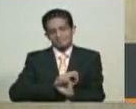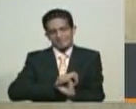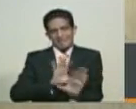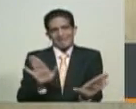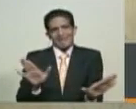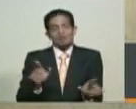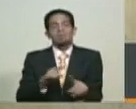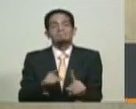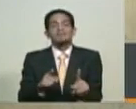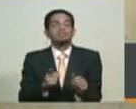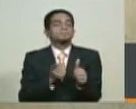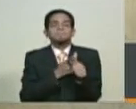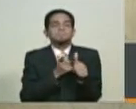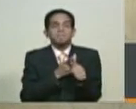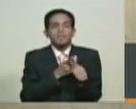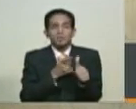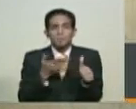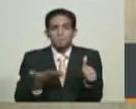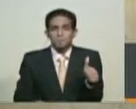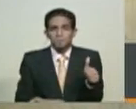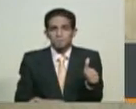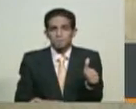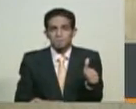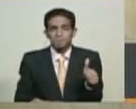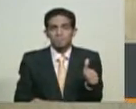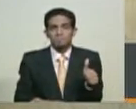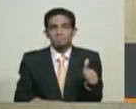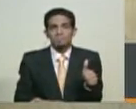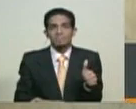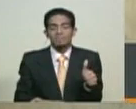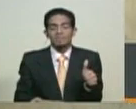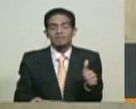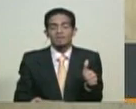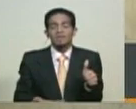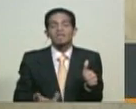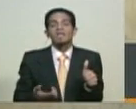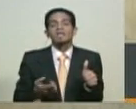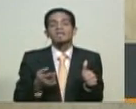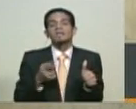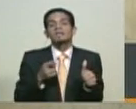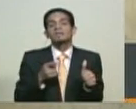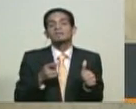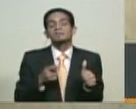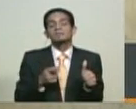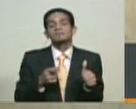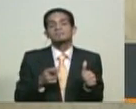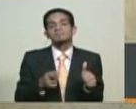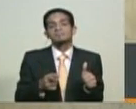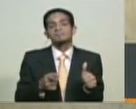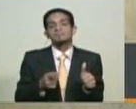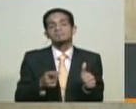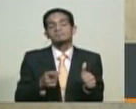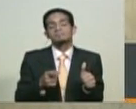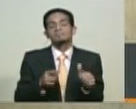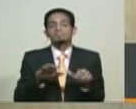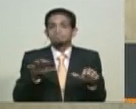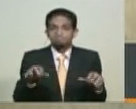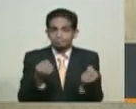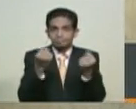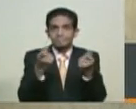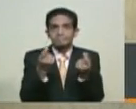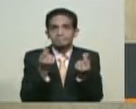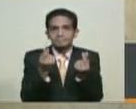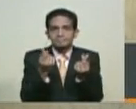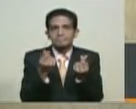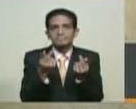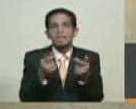tarea prioritaria, primordial, fundamental, estratégica, es la tarea de la recuperación económica,